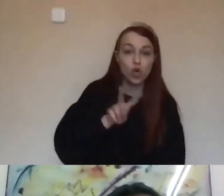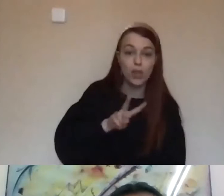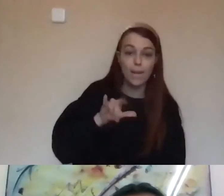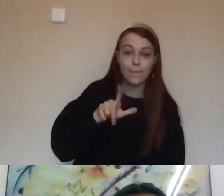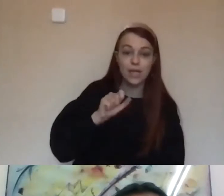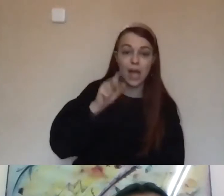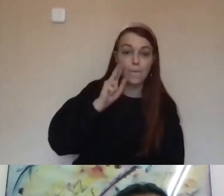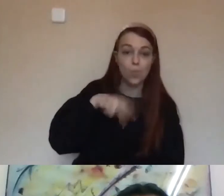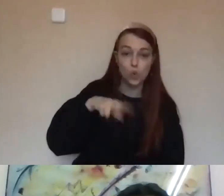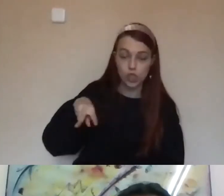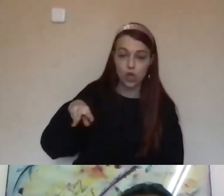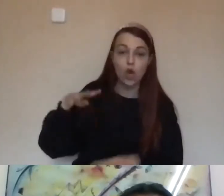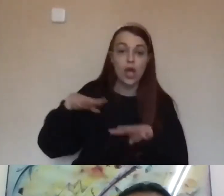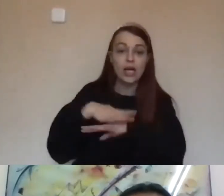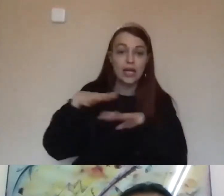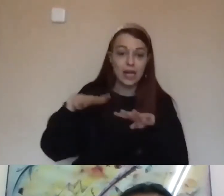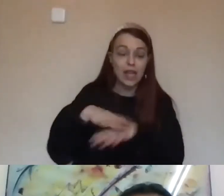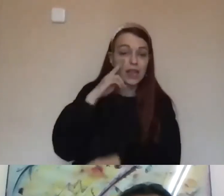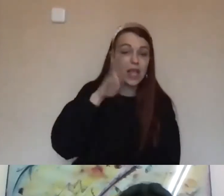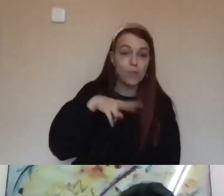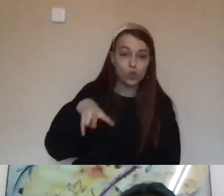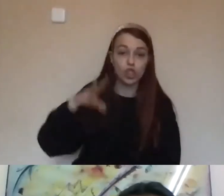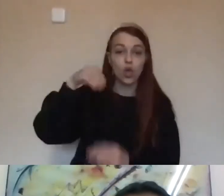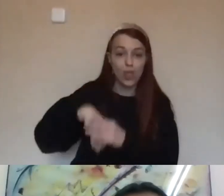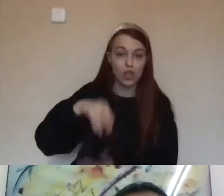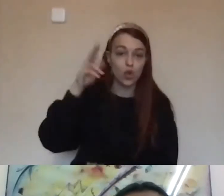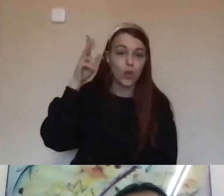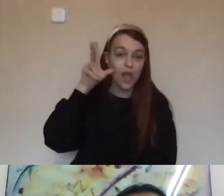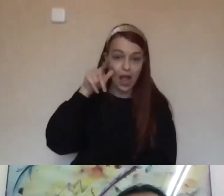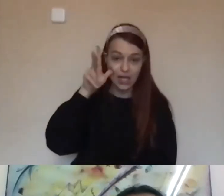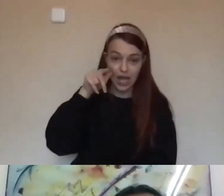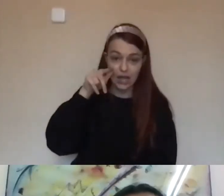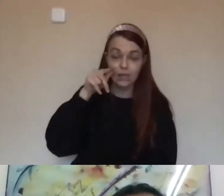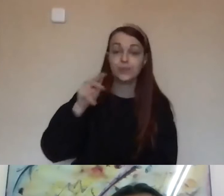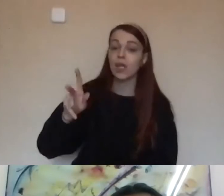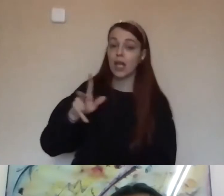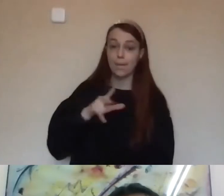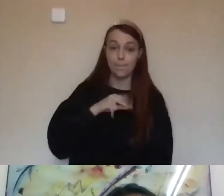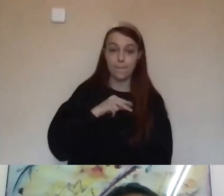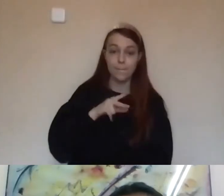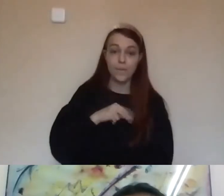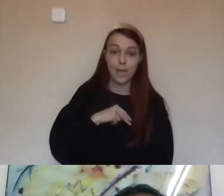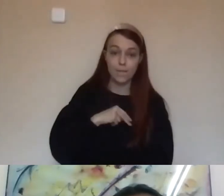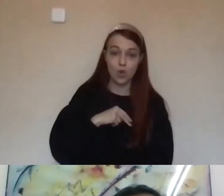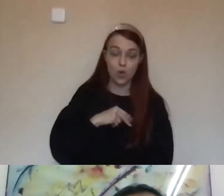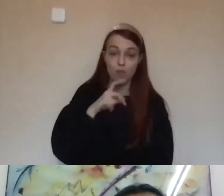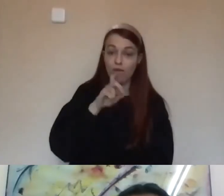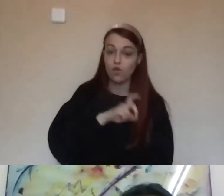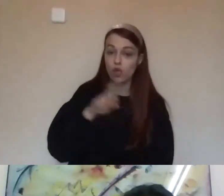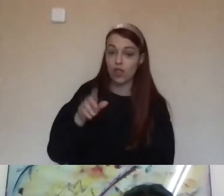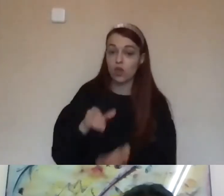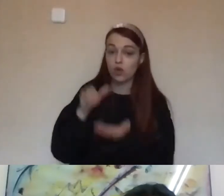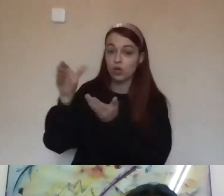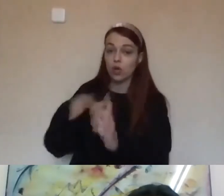de Museos de Monumentos de Villajoyosa, Alicante. Premio de la Design for All Foundation a las mejores